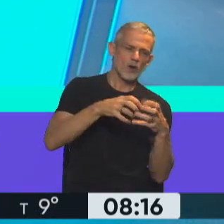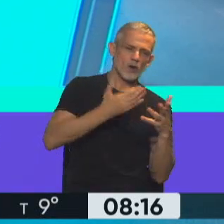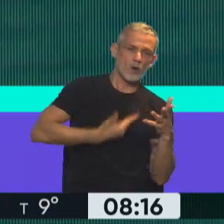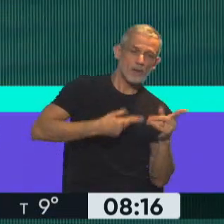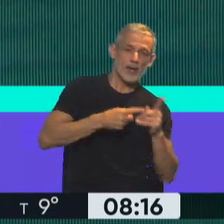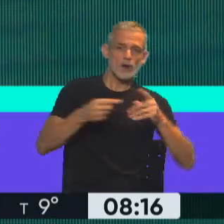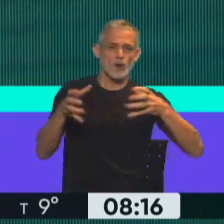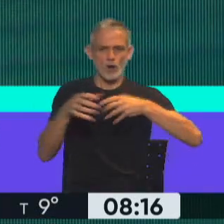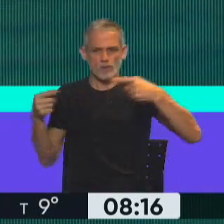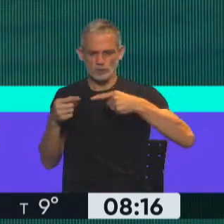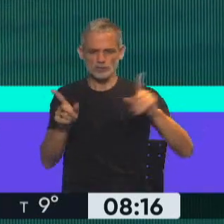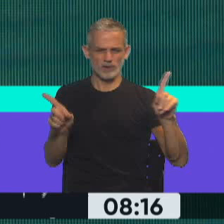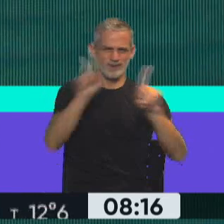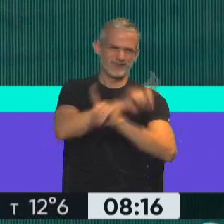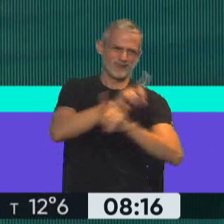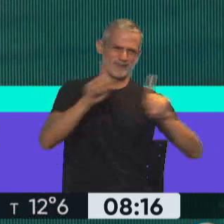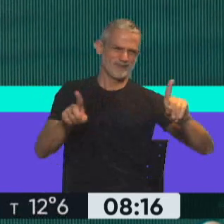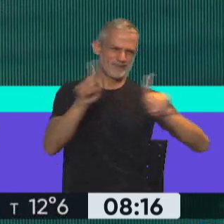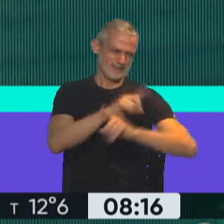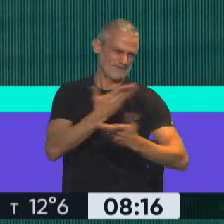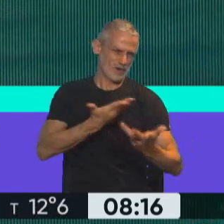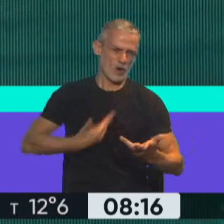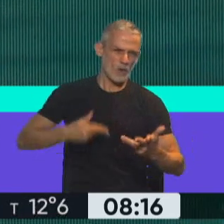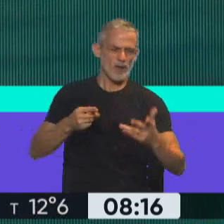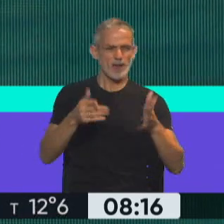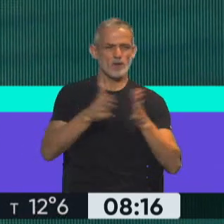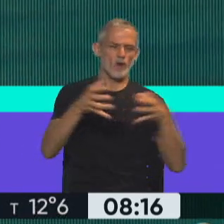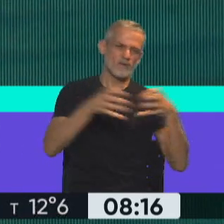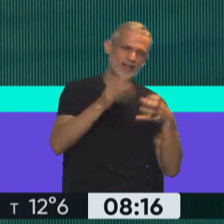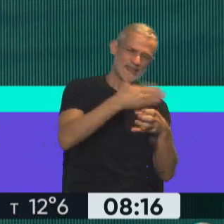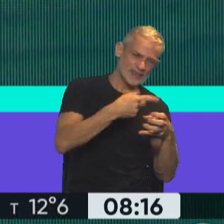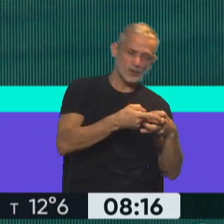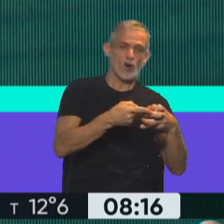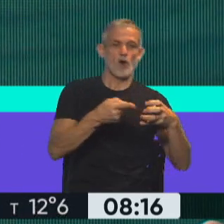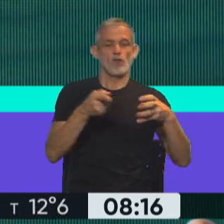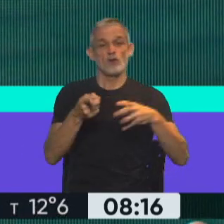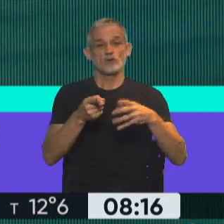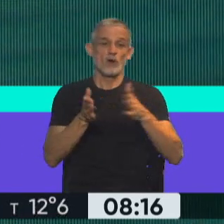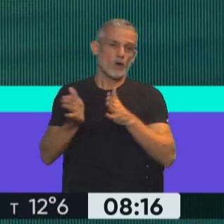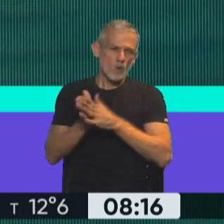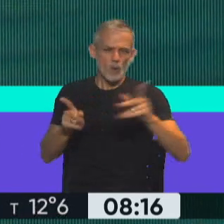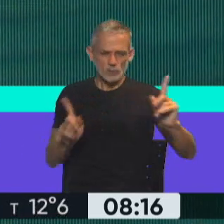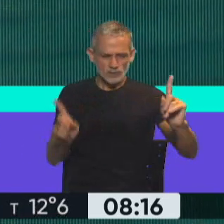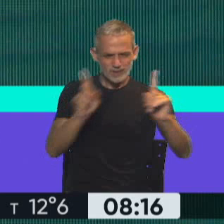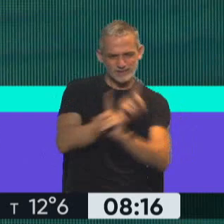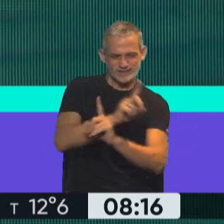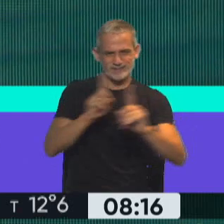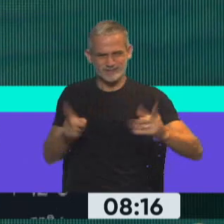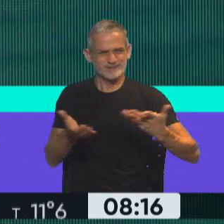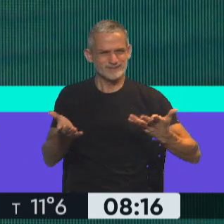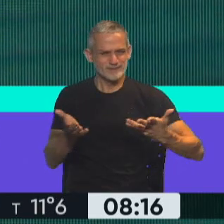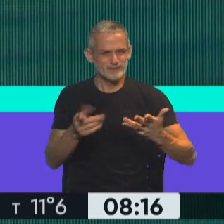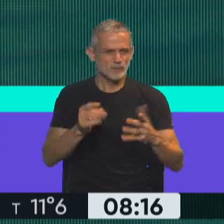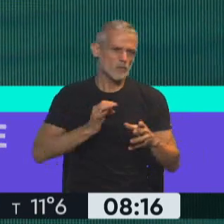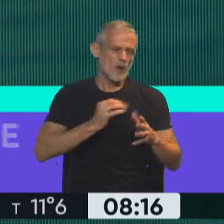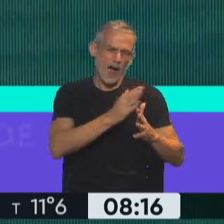oposición va rotando, ¿no? Entre el Frente de Todos y en este caso Juntos. Es como que esta polarización que hay en los